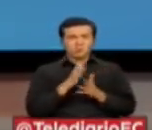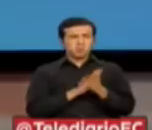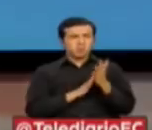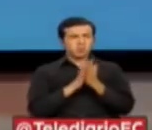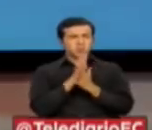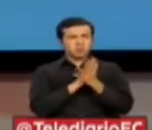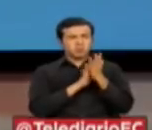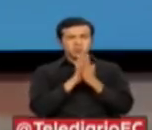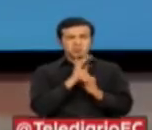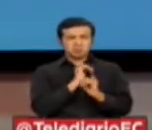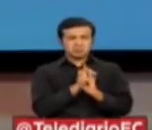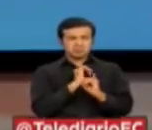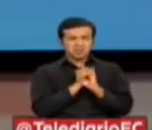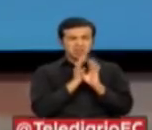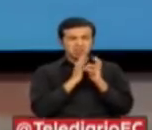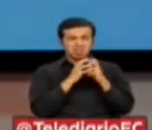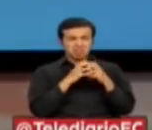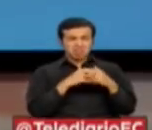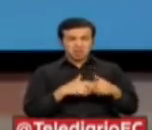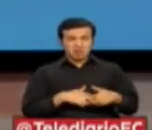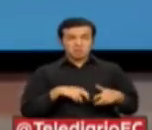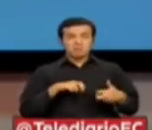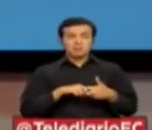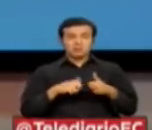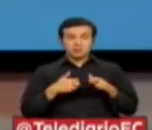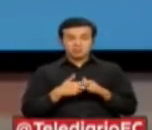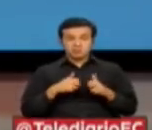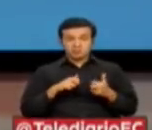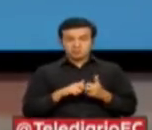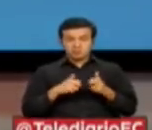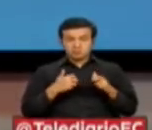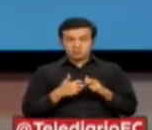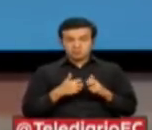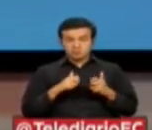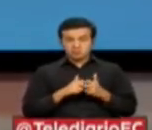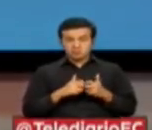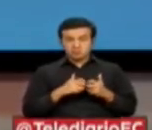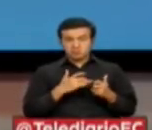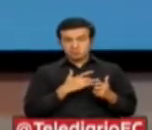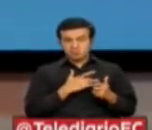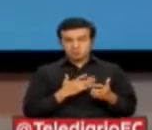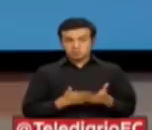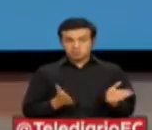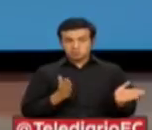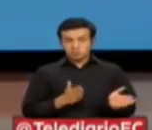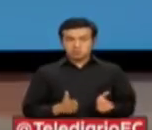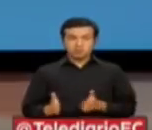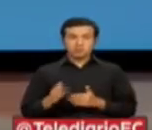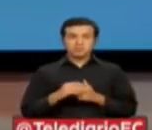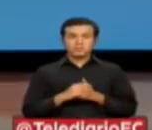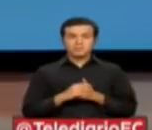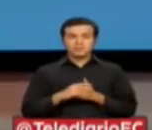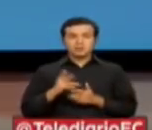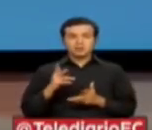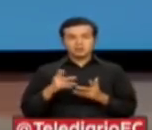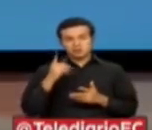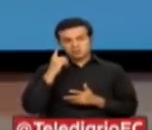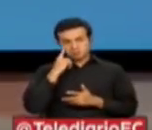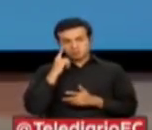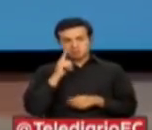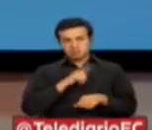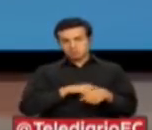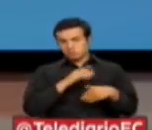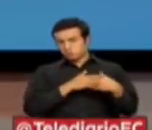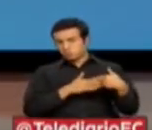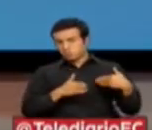desvanecimiento de lo institucional que puede estar también empujando este estado de ánimo. Tres, me parece que probablemente acá en las cifras no